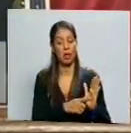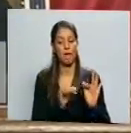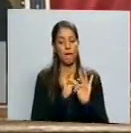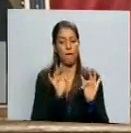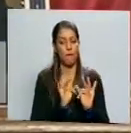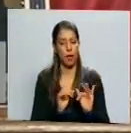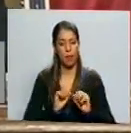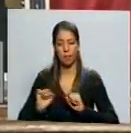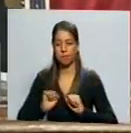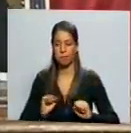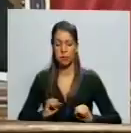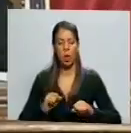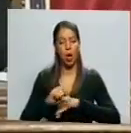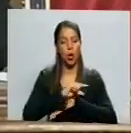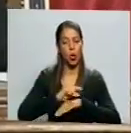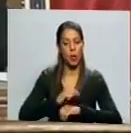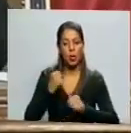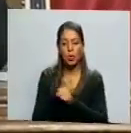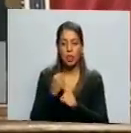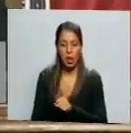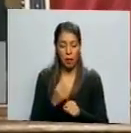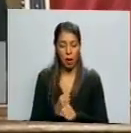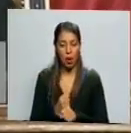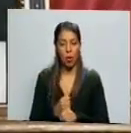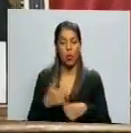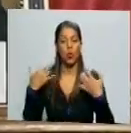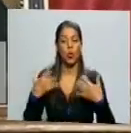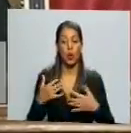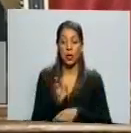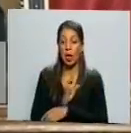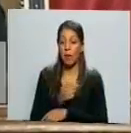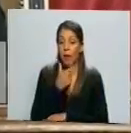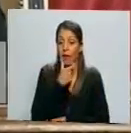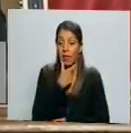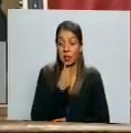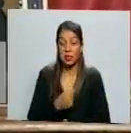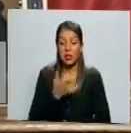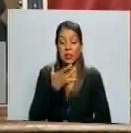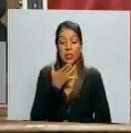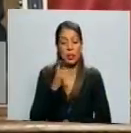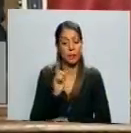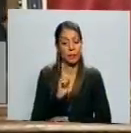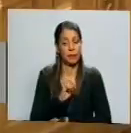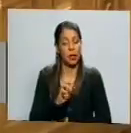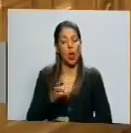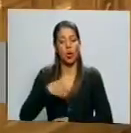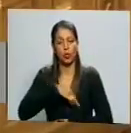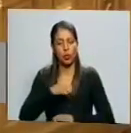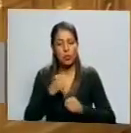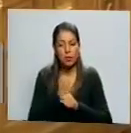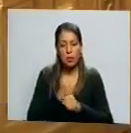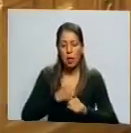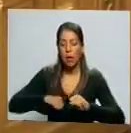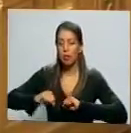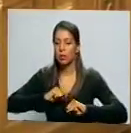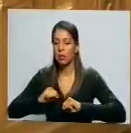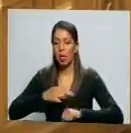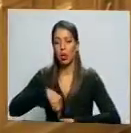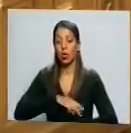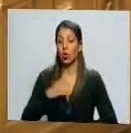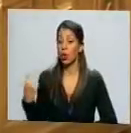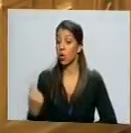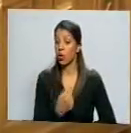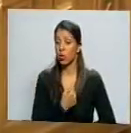metodología de acción de gobierno, pero es más que un trámite, es una acción revolucionaria. Y nosotros, los constituyentes y la